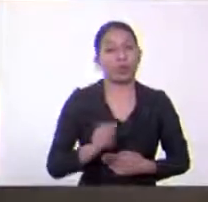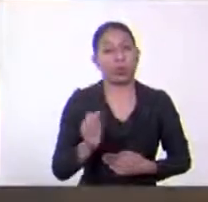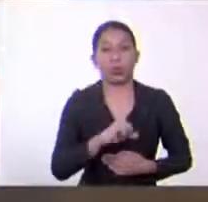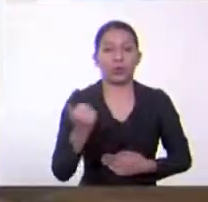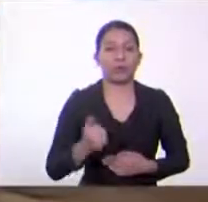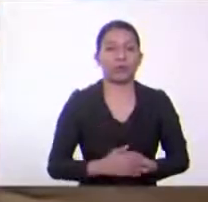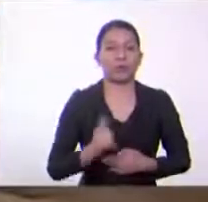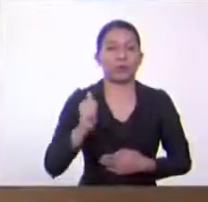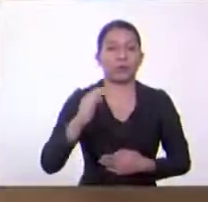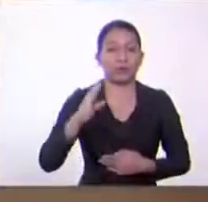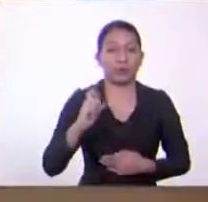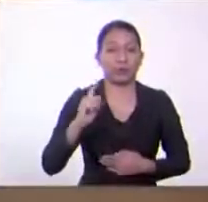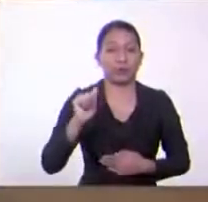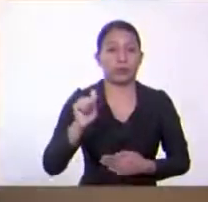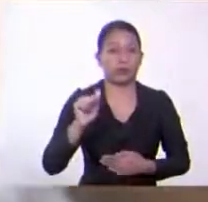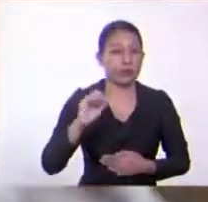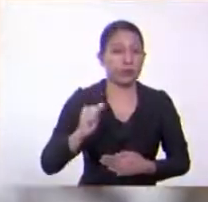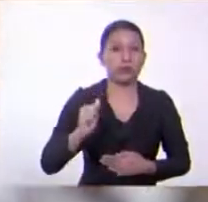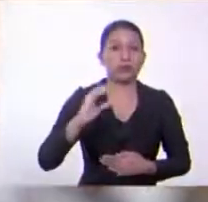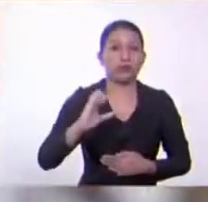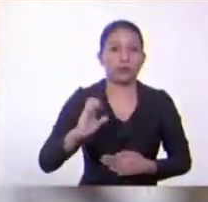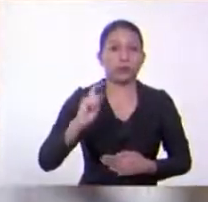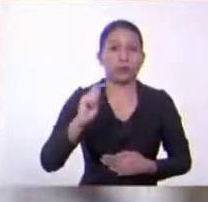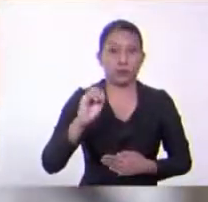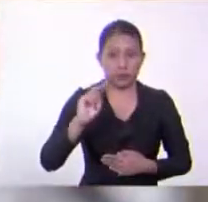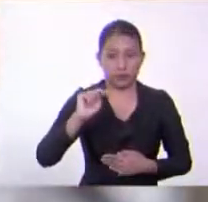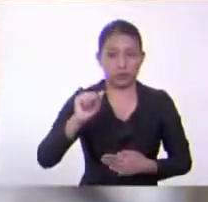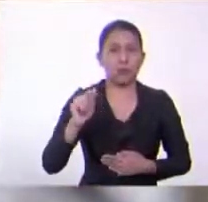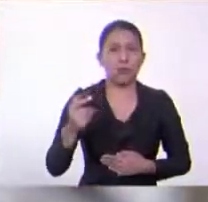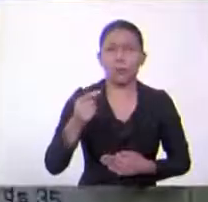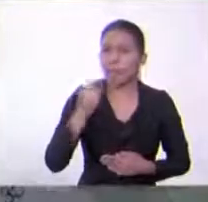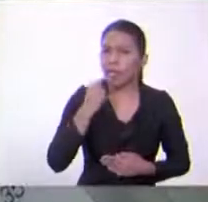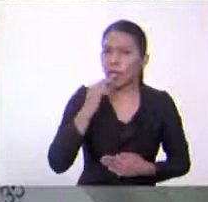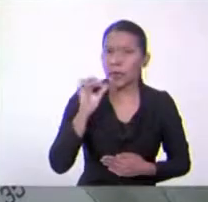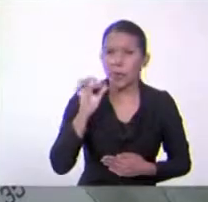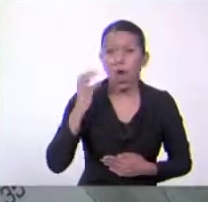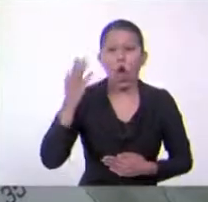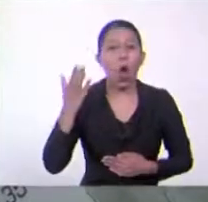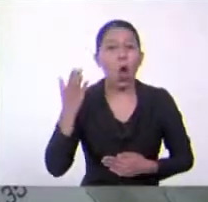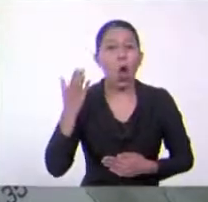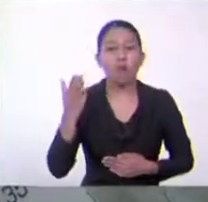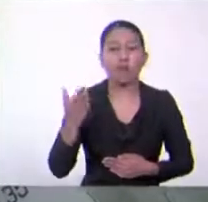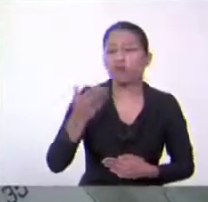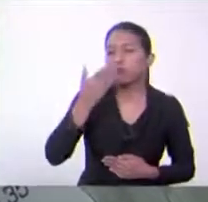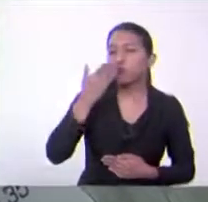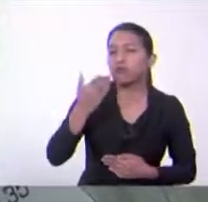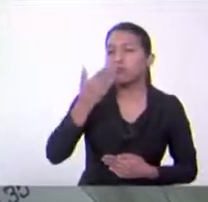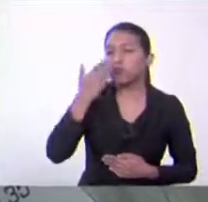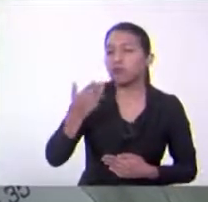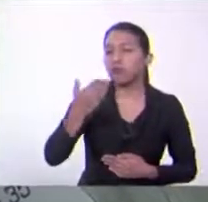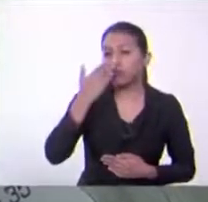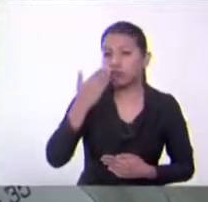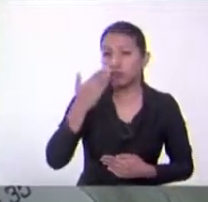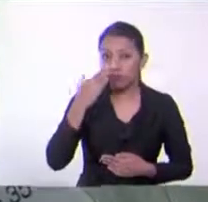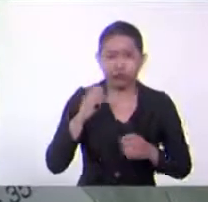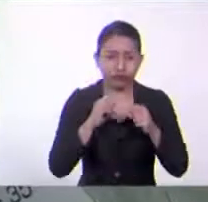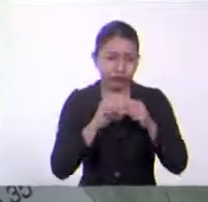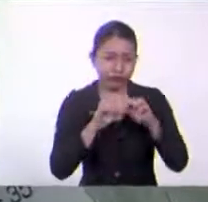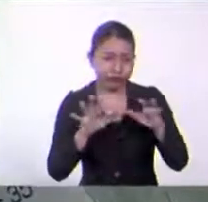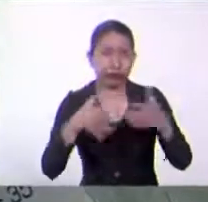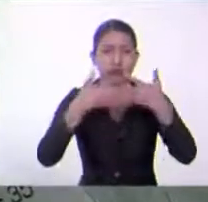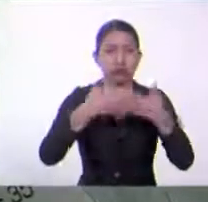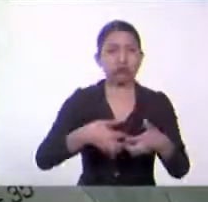en la fabricación de saborizantes y fragancias, fibras sintéticas, solventes